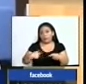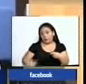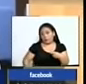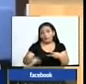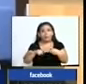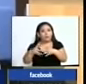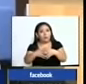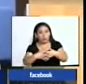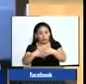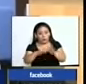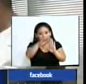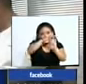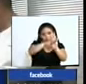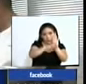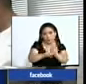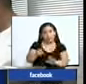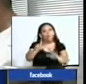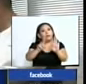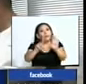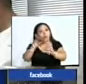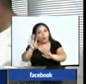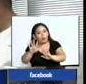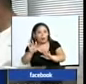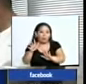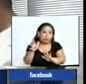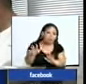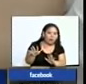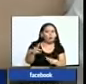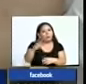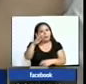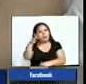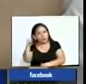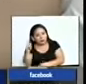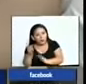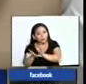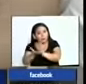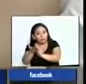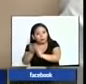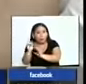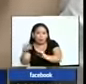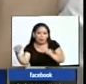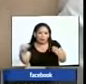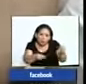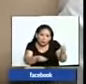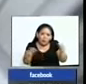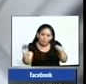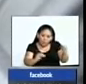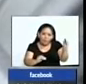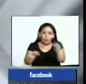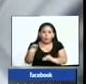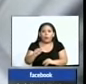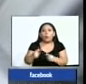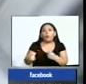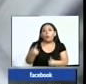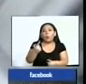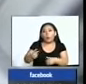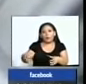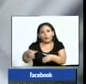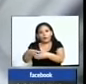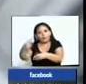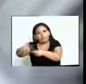La lista incluye 64 países de ingresos medios o altos que participarán en la financiación de estas vacunas, entre ellos la Unión